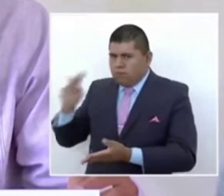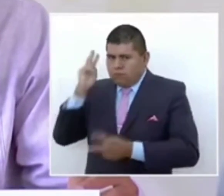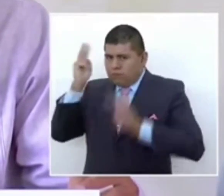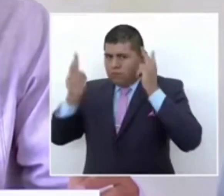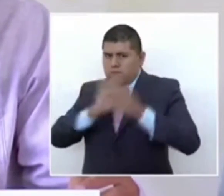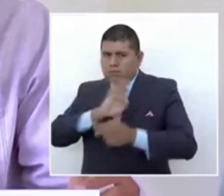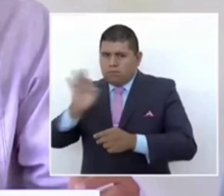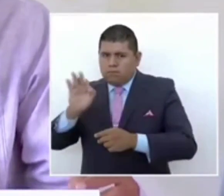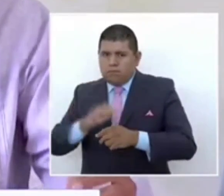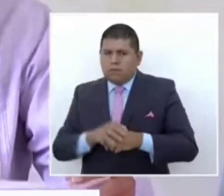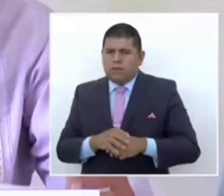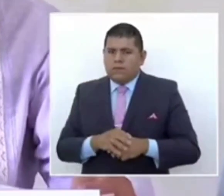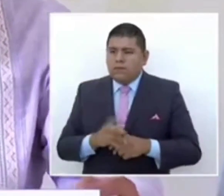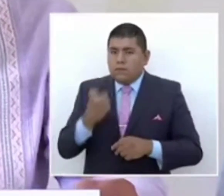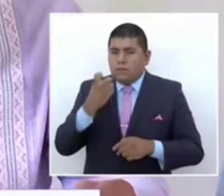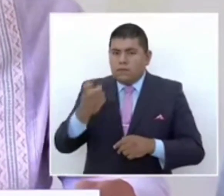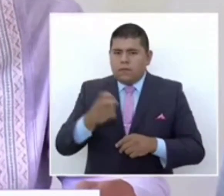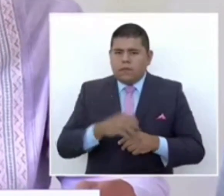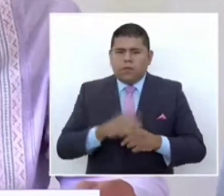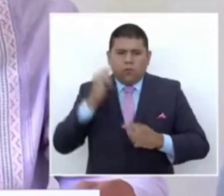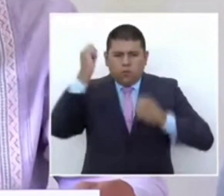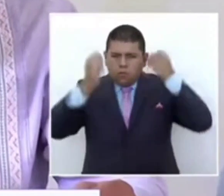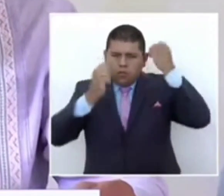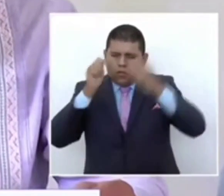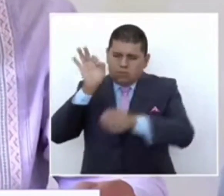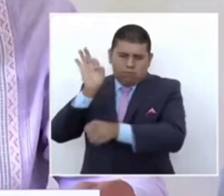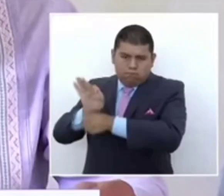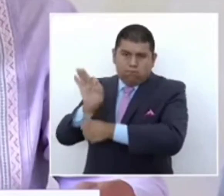de desarrollo turístico.